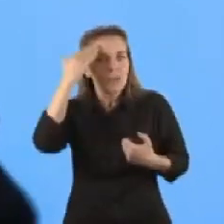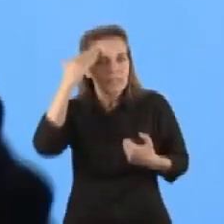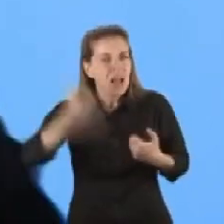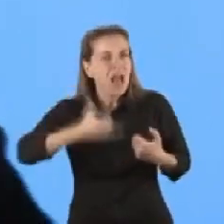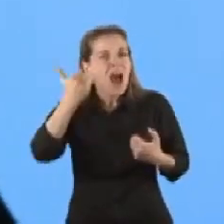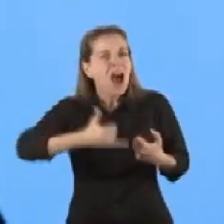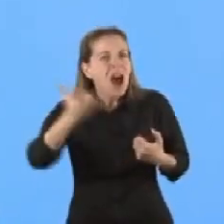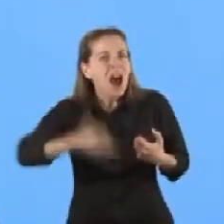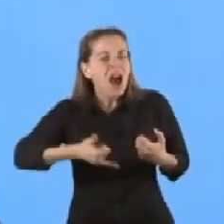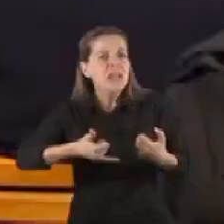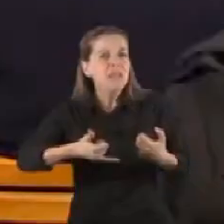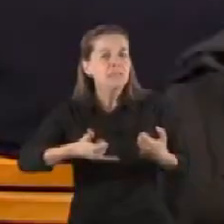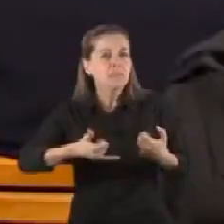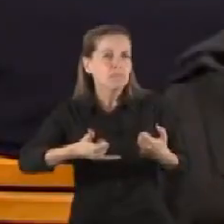múltiples